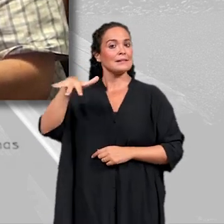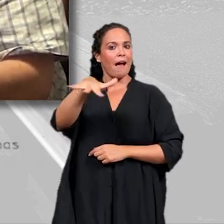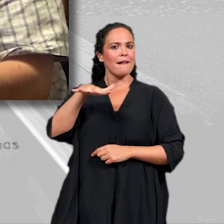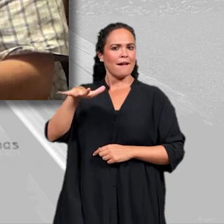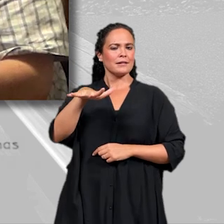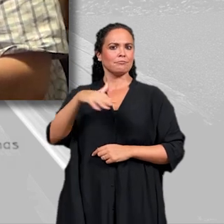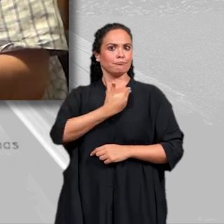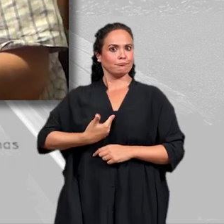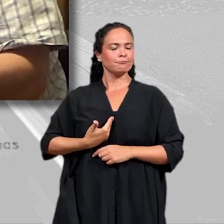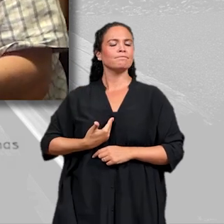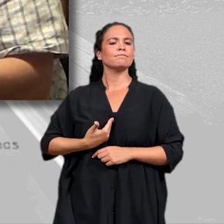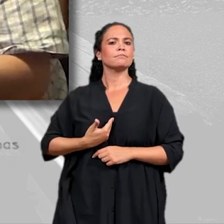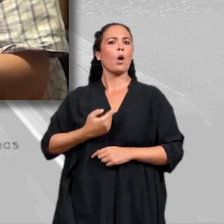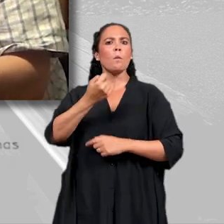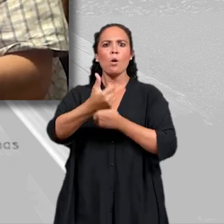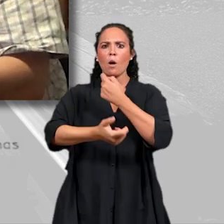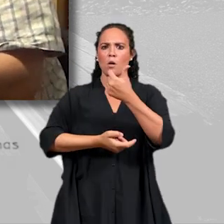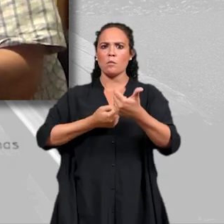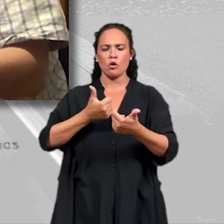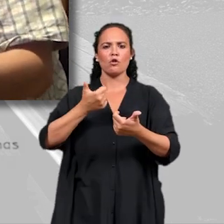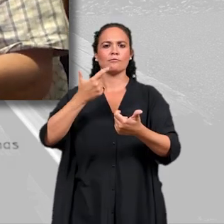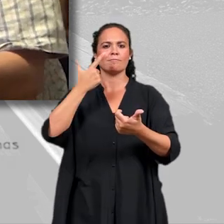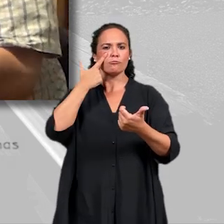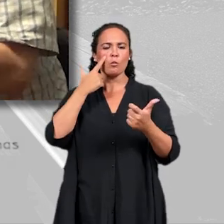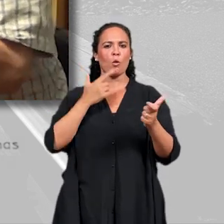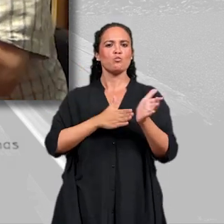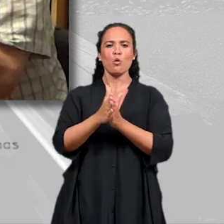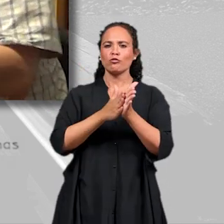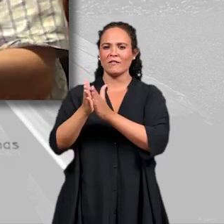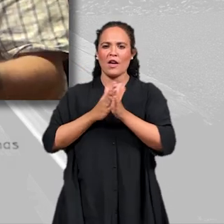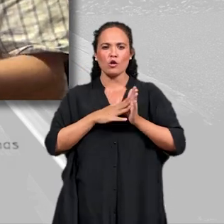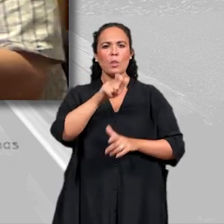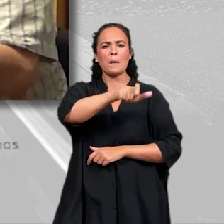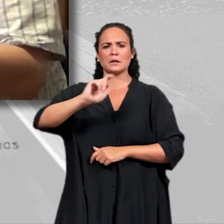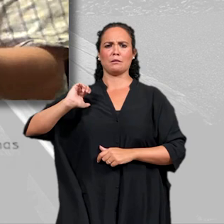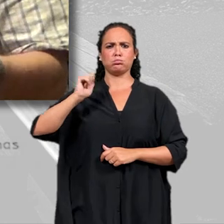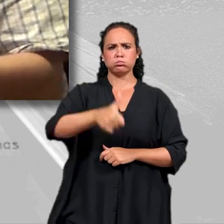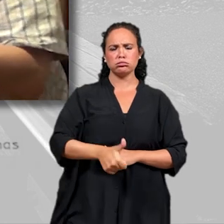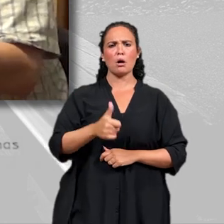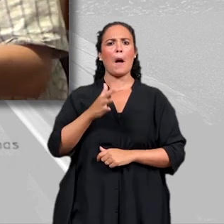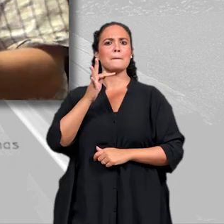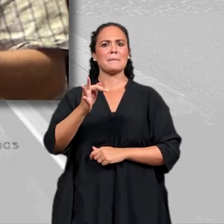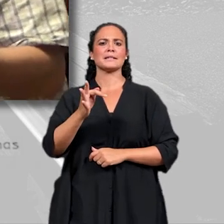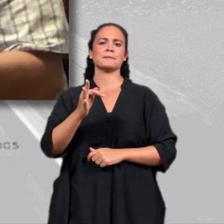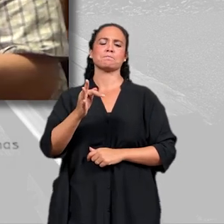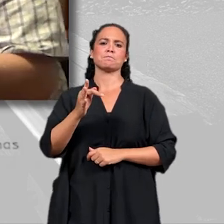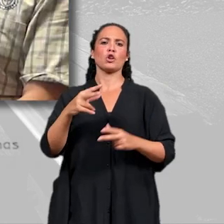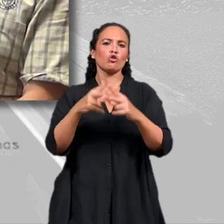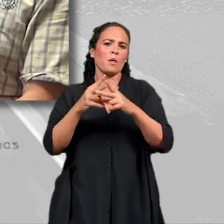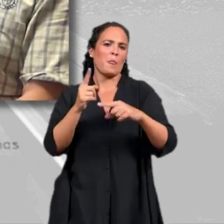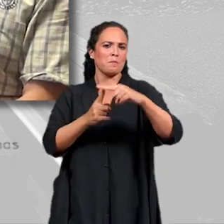pues propiciaron, digamos, un entusiasmo entre los capitalistas y entre la clase media de la